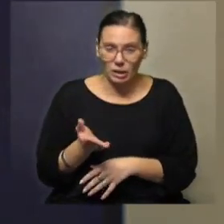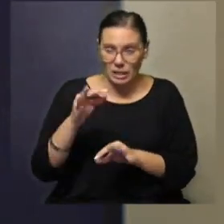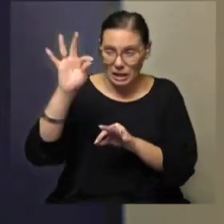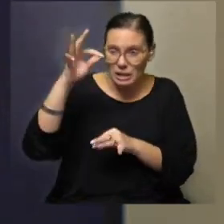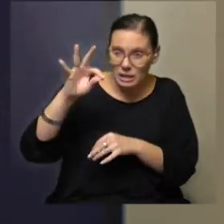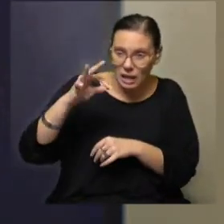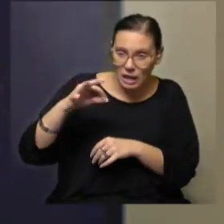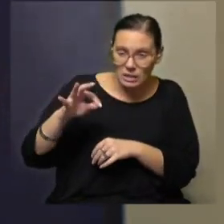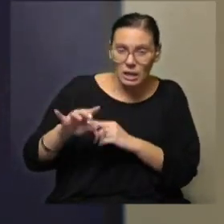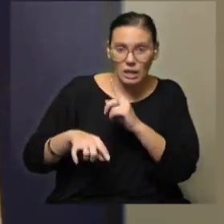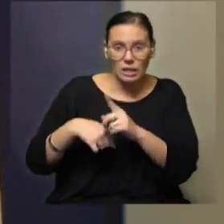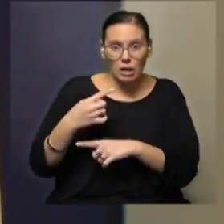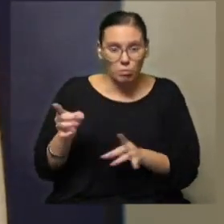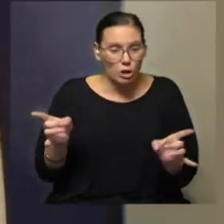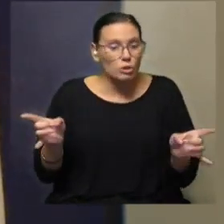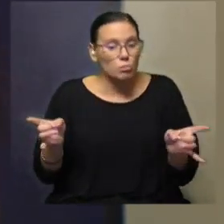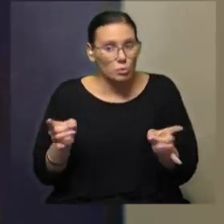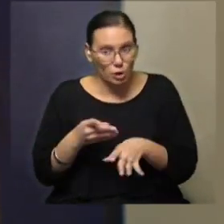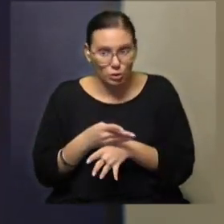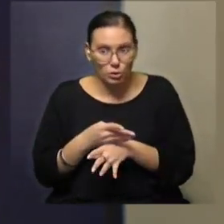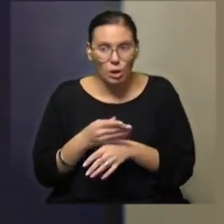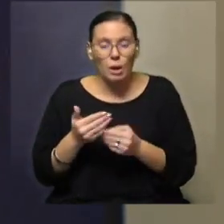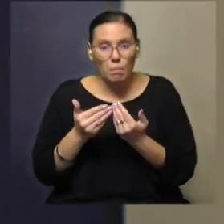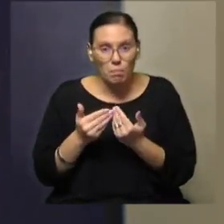Y después, cuando ya teníamos todo eso plasmado,